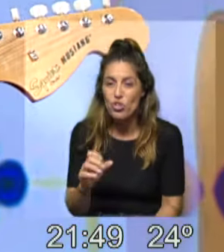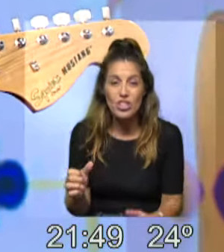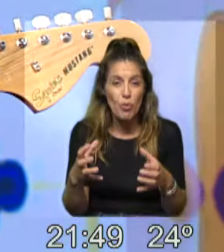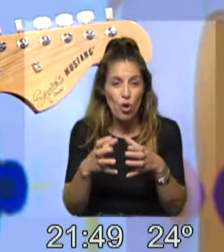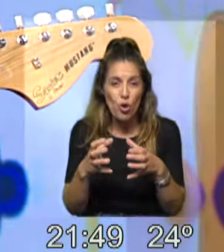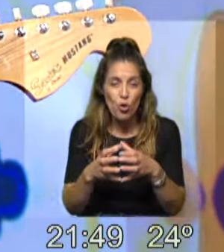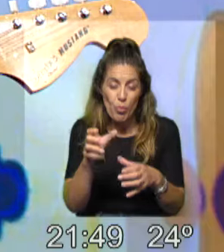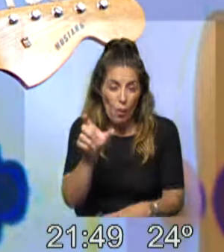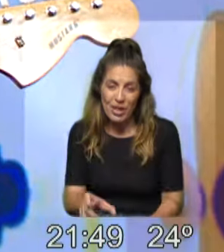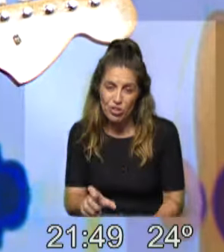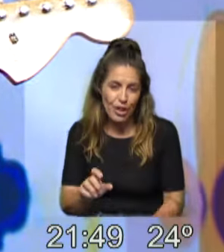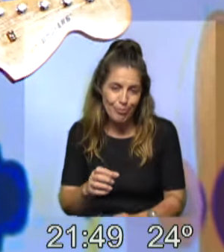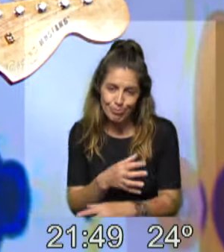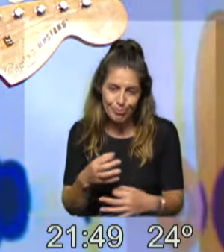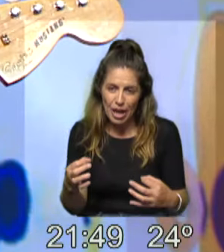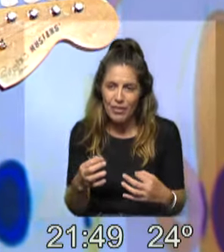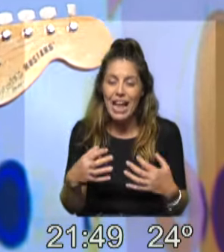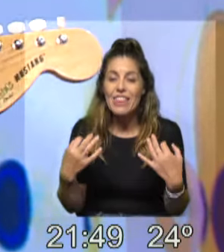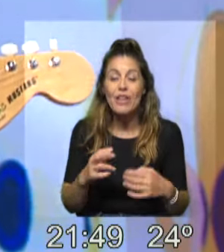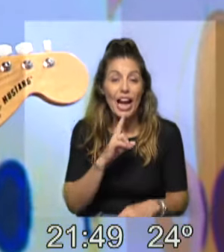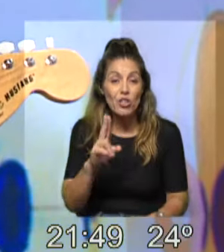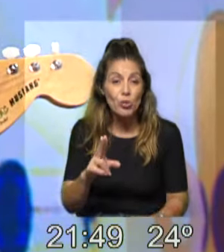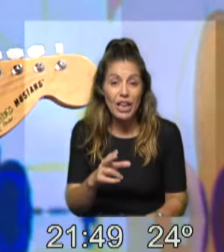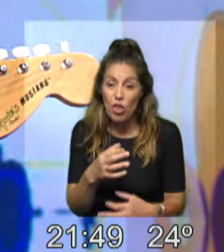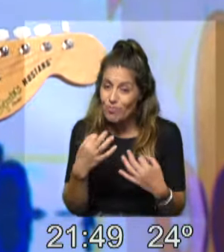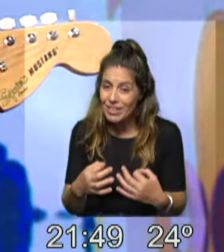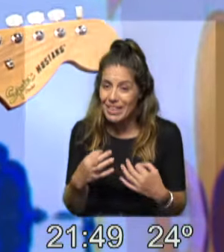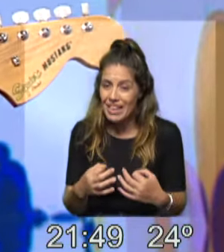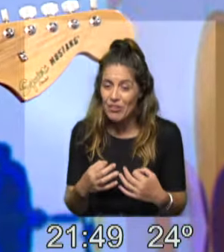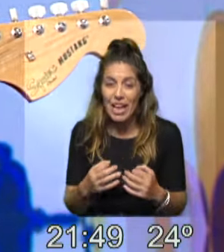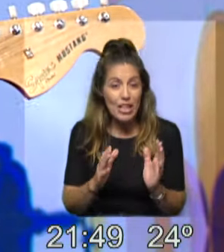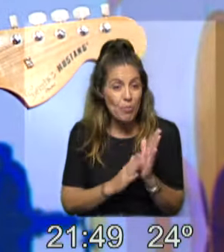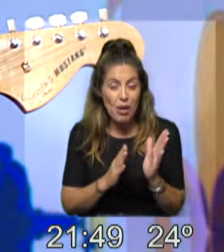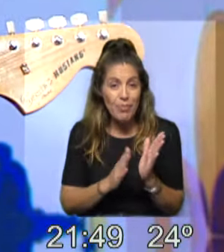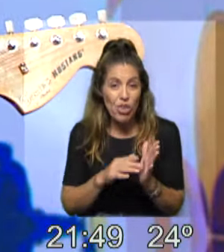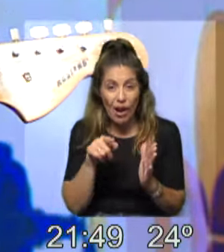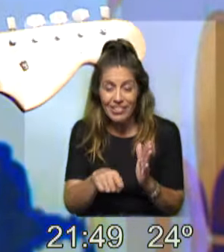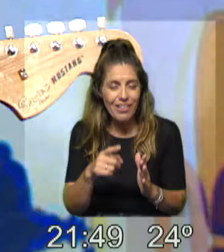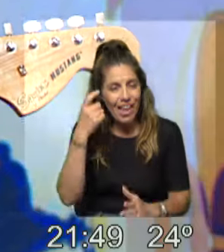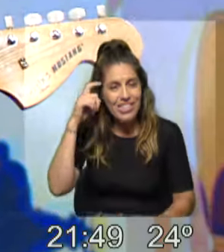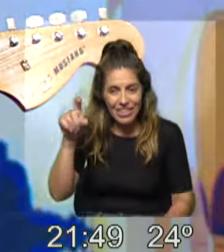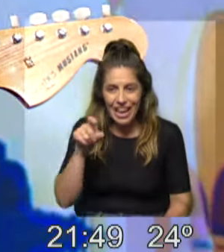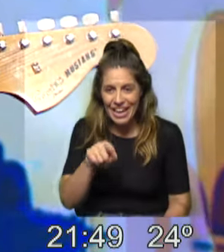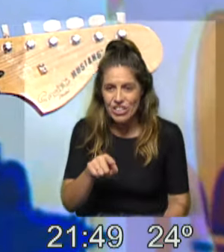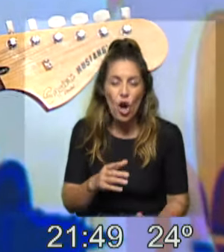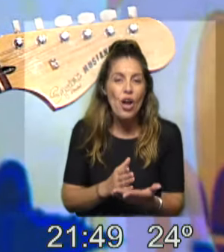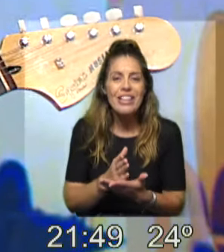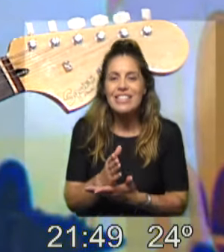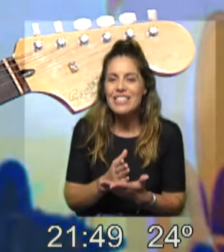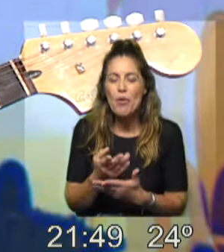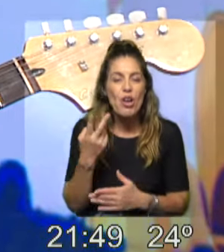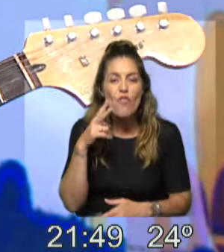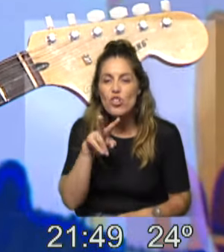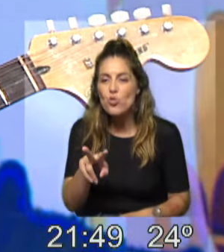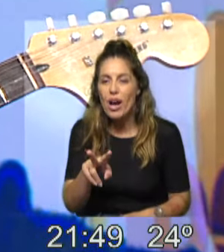gente preciosa y realmente el resultado es increíble y está plasmado en la idea que quiero hacer. Y es eso, siempre lo